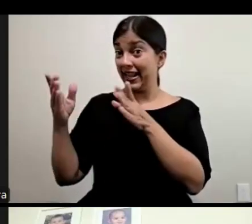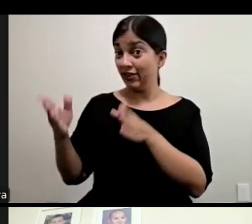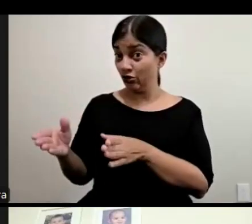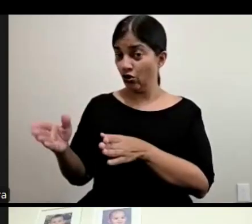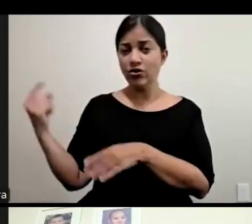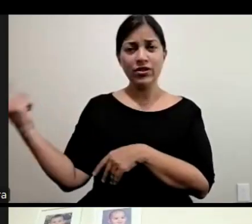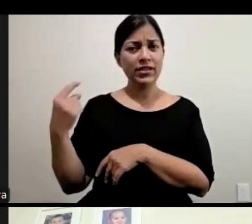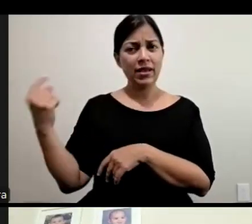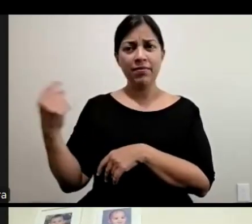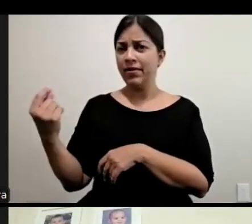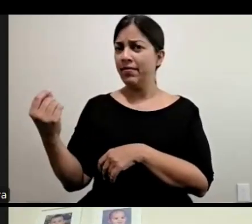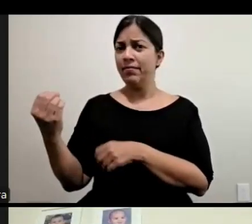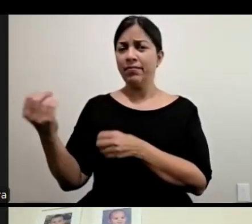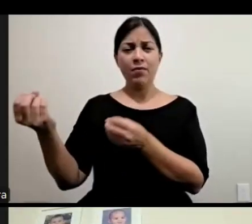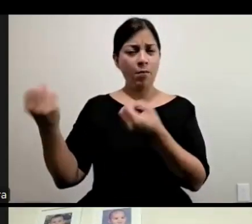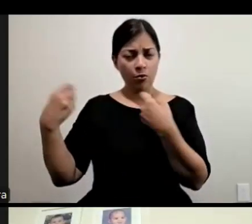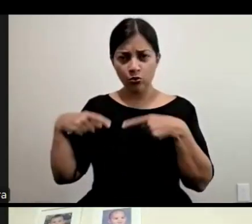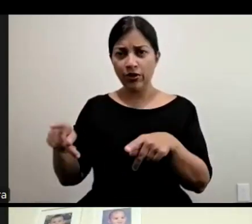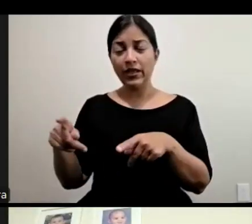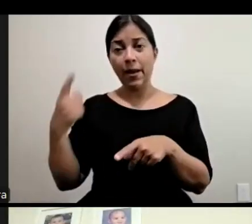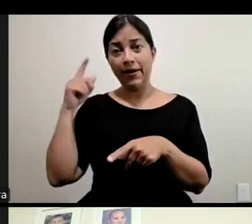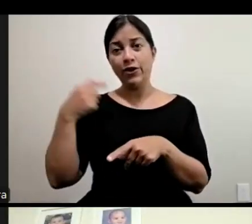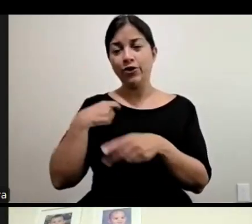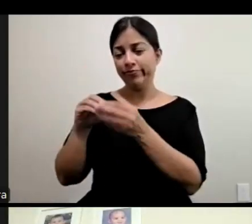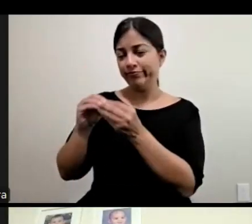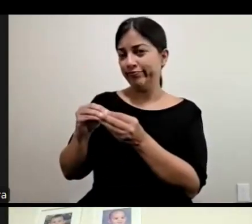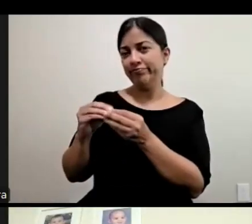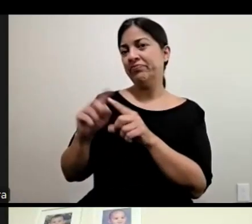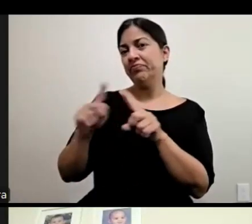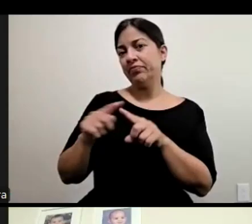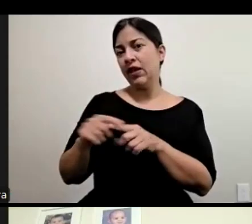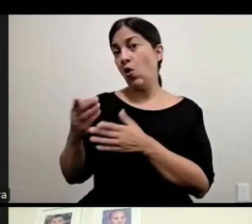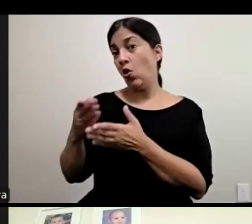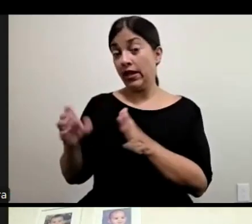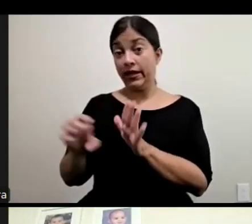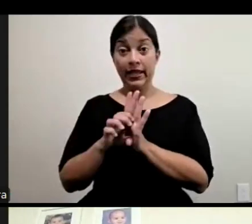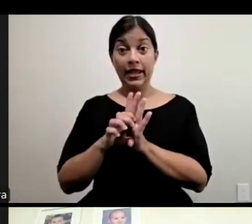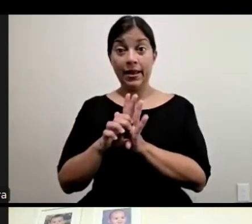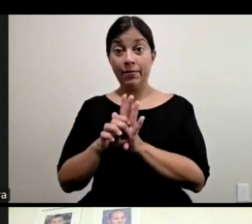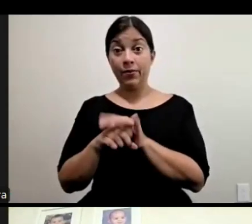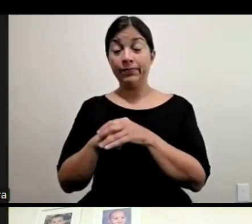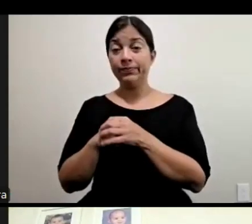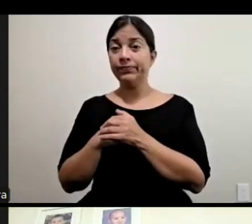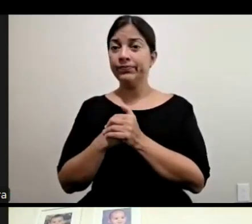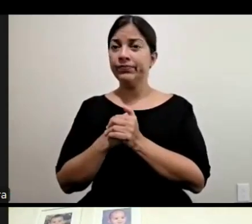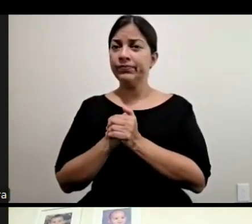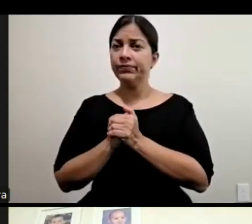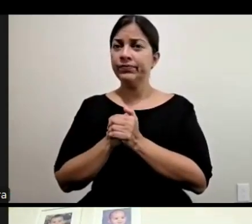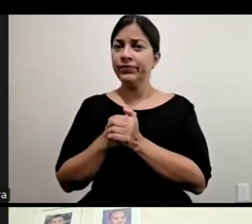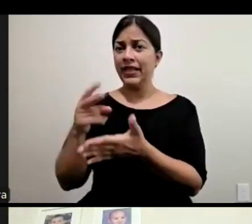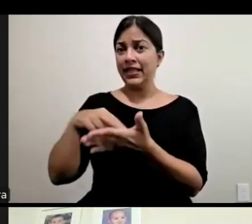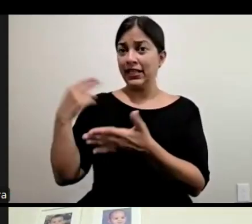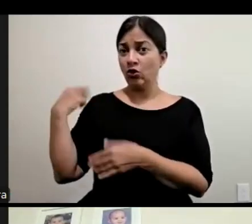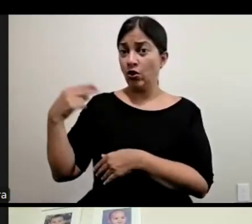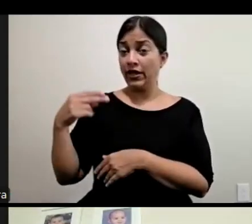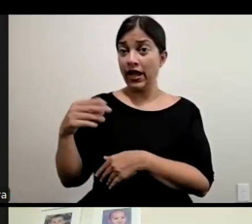oportunidad de coreografiar muchas cosas. Por ejemplo, coreografiamos 4 danzas históricas, que fue el minué,